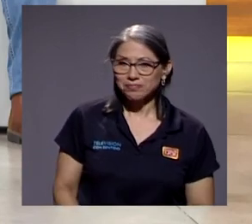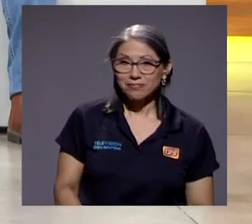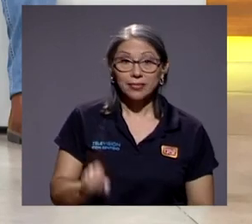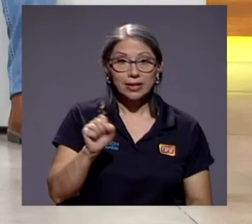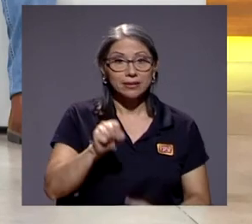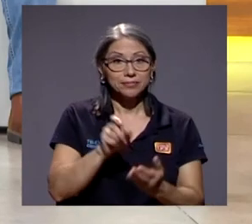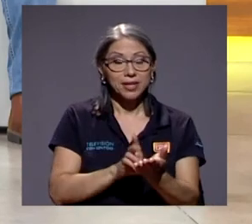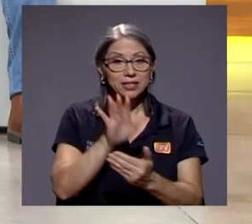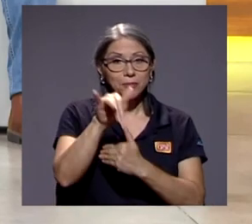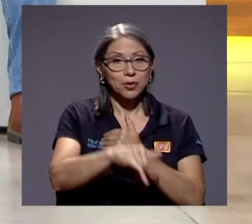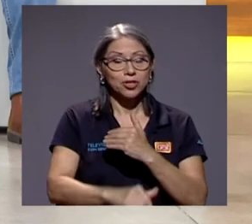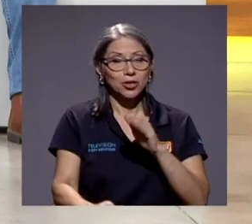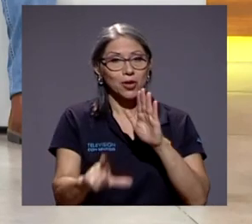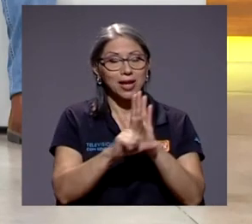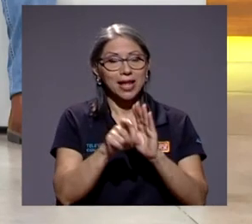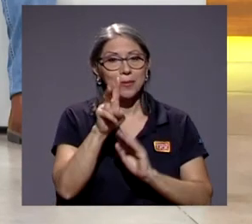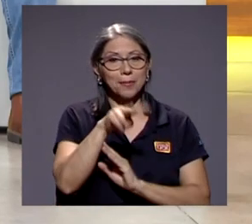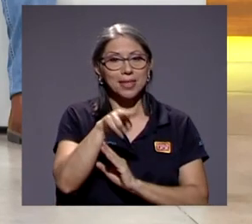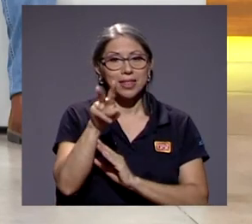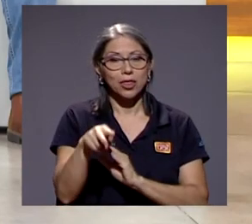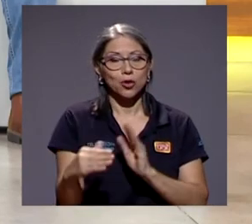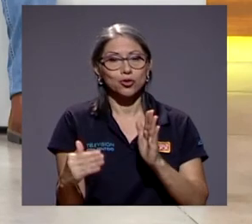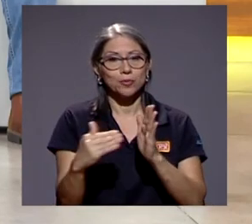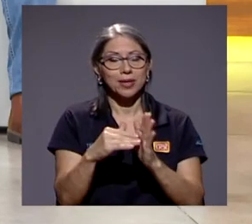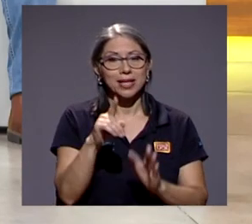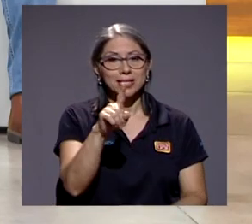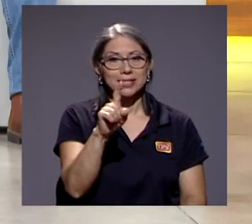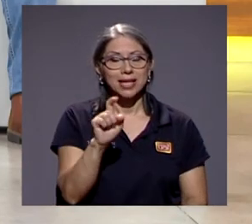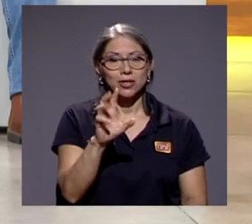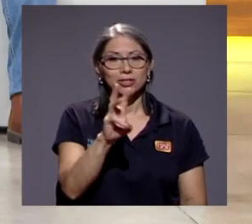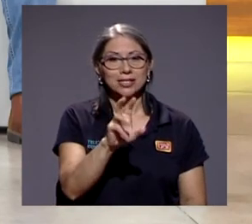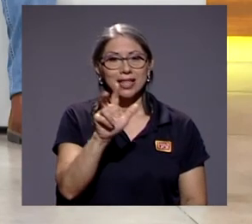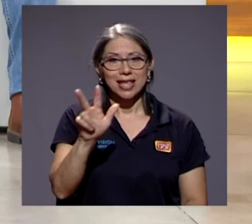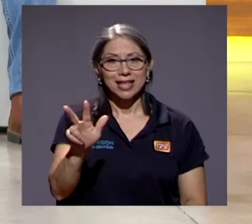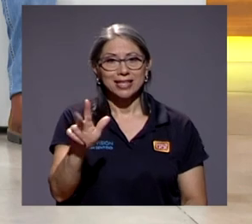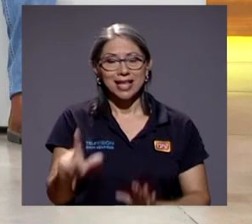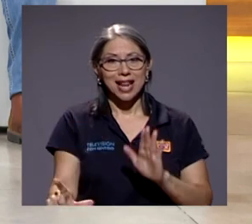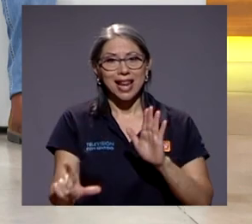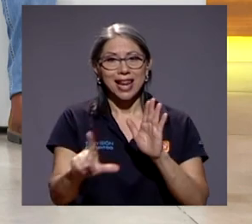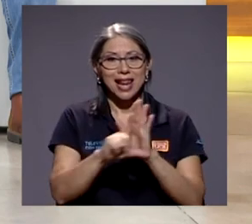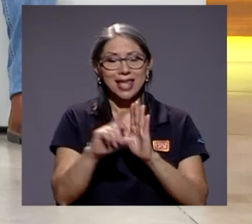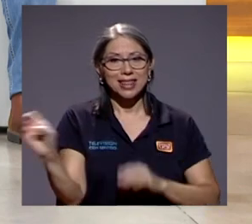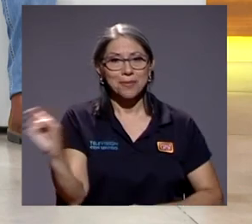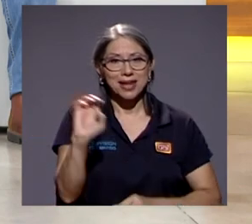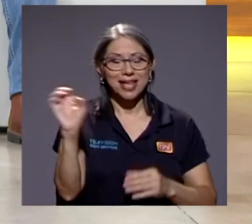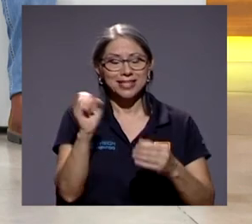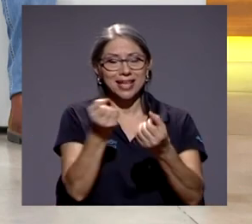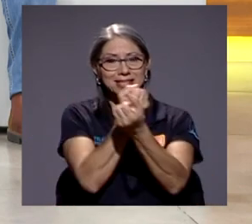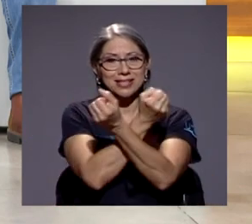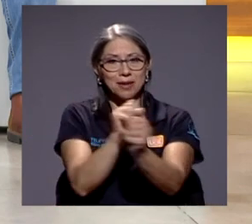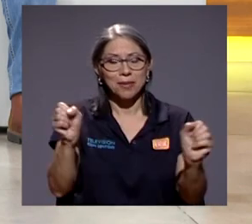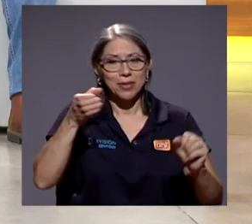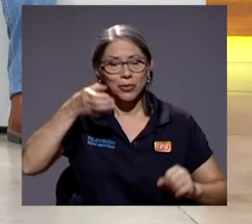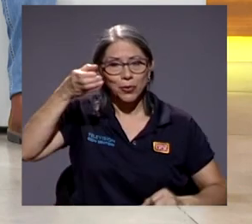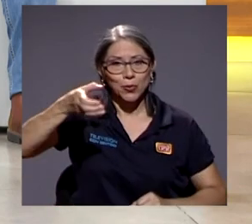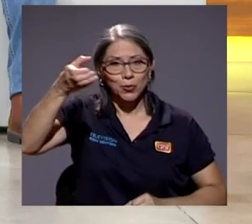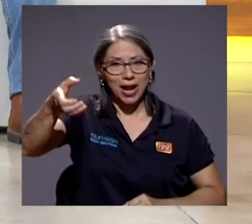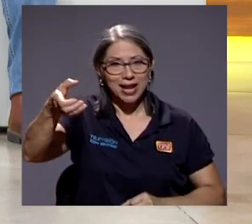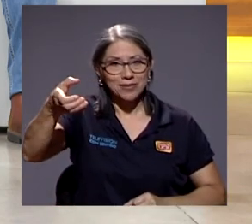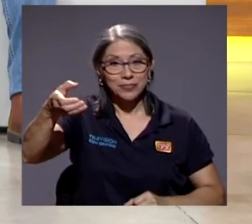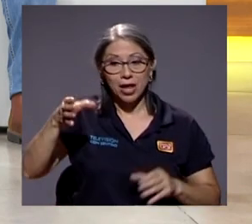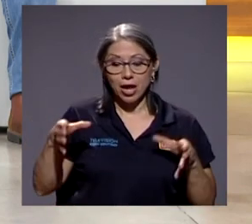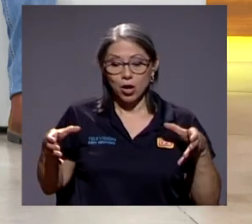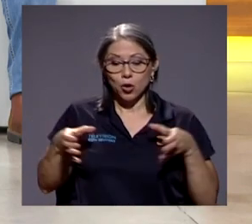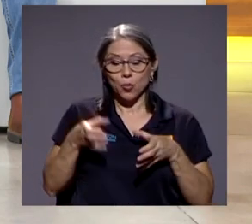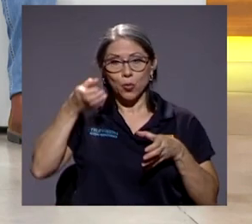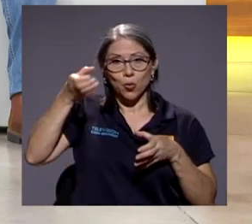ley que es el 22 mil 163 ley de emergencia y salvamento cultural que entregó el sector el 20